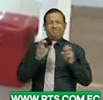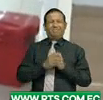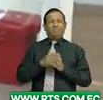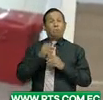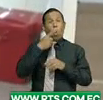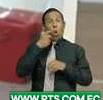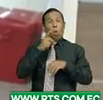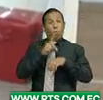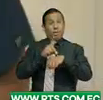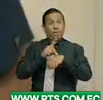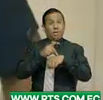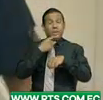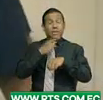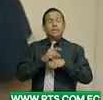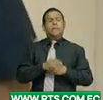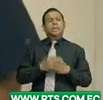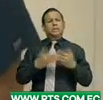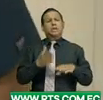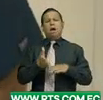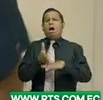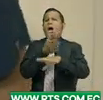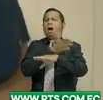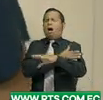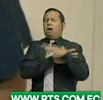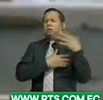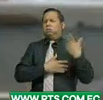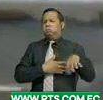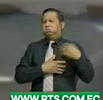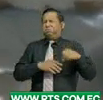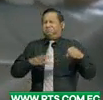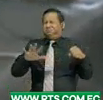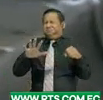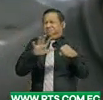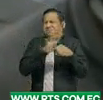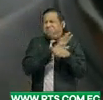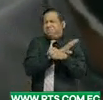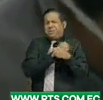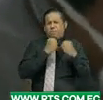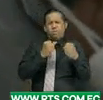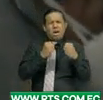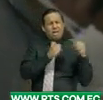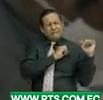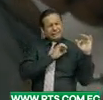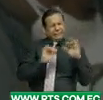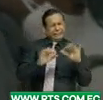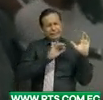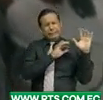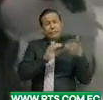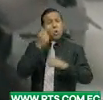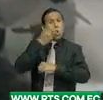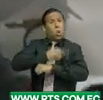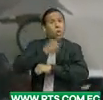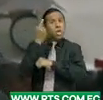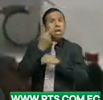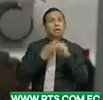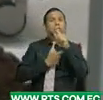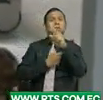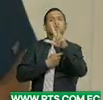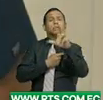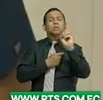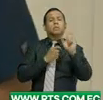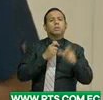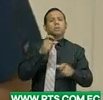Medicina Crítica, detalla que fue tal el colapso de este lugar que diariamente se llegaron a atender a 130